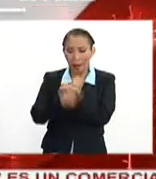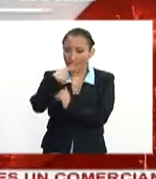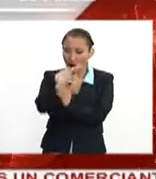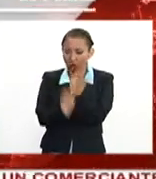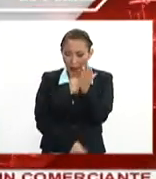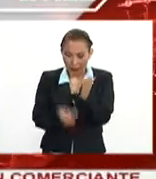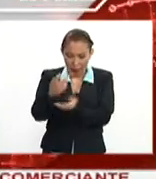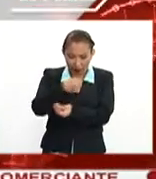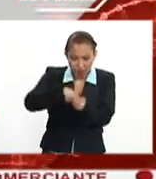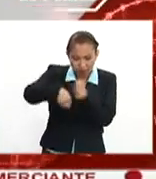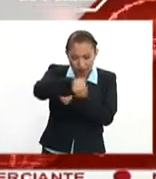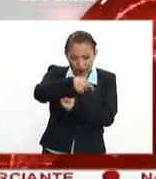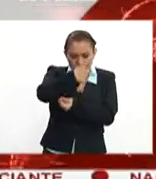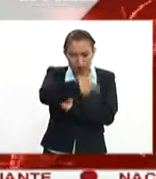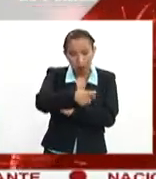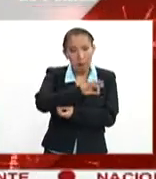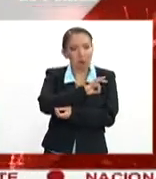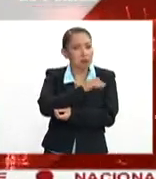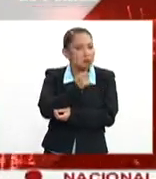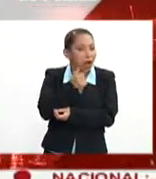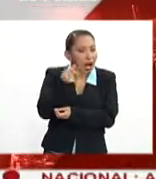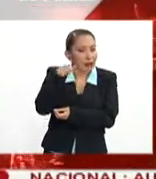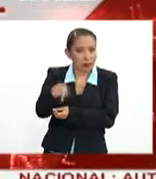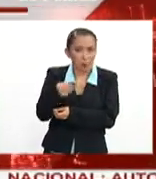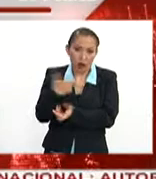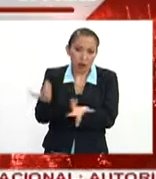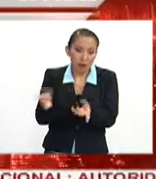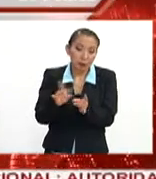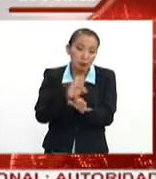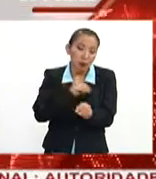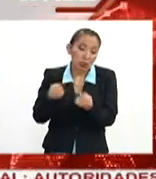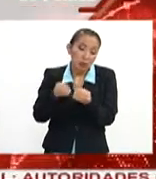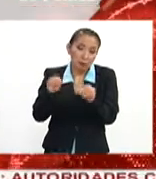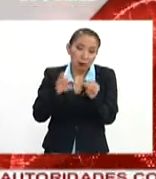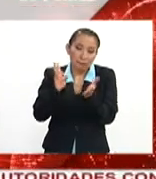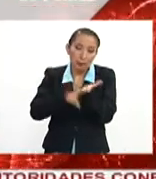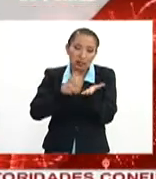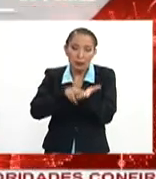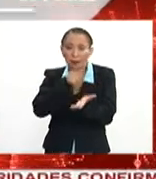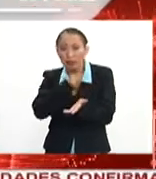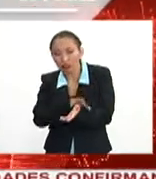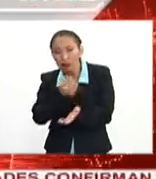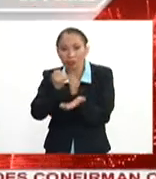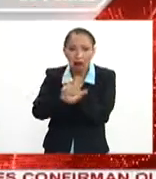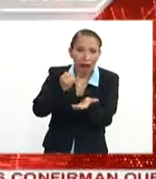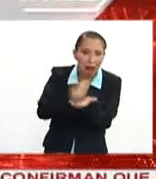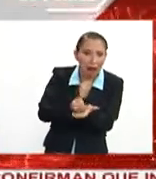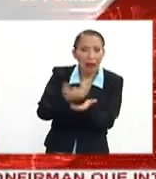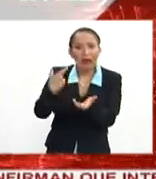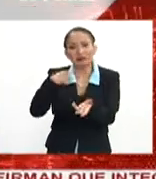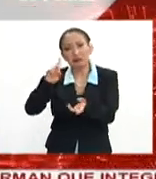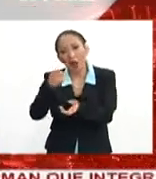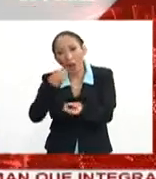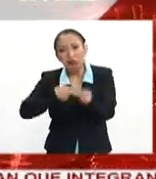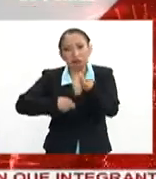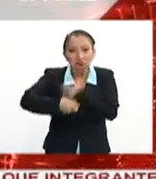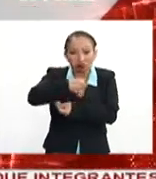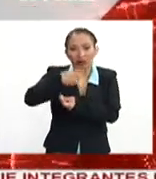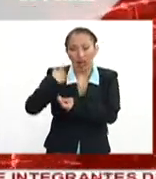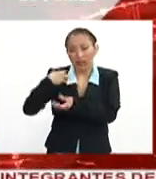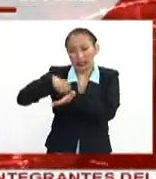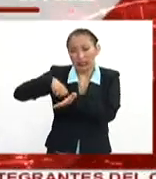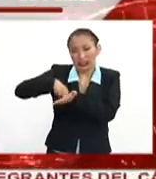programa de financiamiento. Ponemos prácticamente ahí, porque las cosas se pueden mover, se mueve el precio del petróleo, las tasas de interés, el tipo de cambio, habrá que hacer